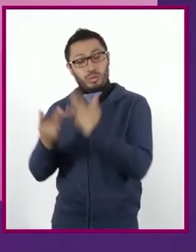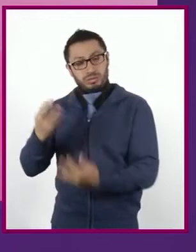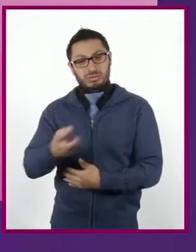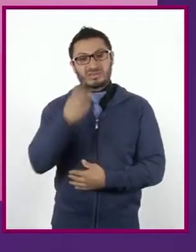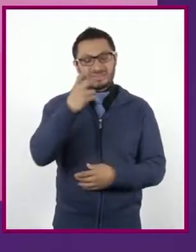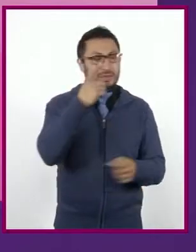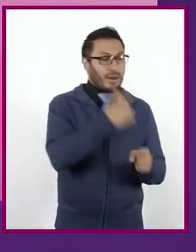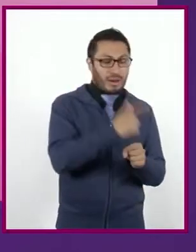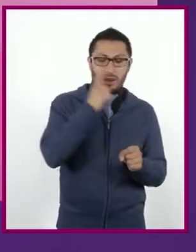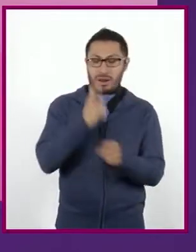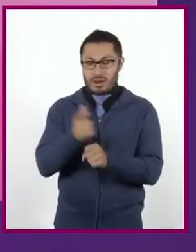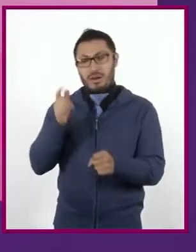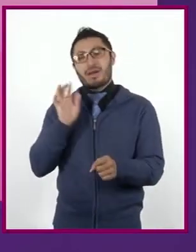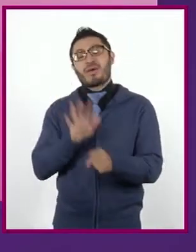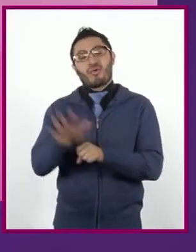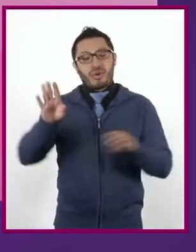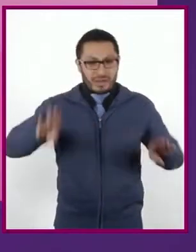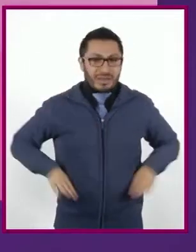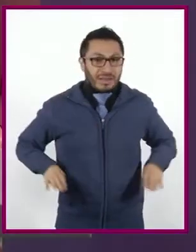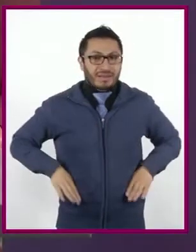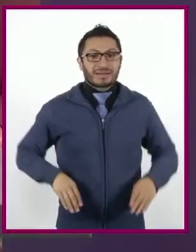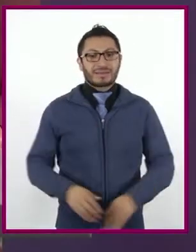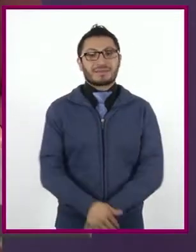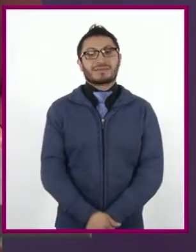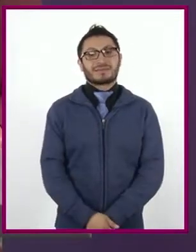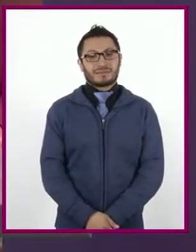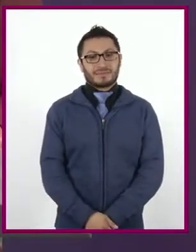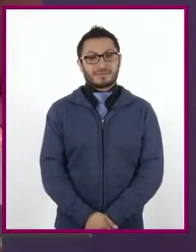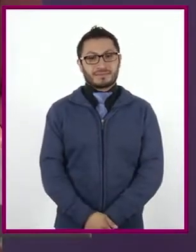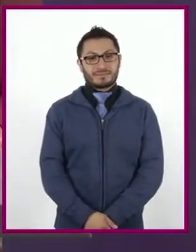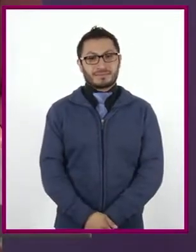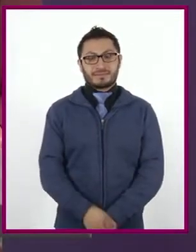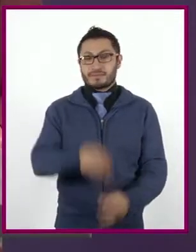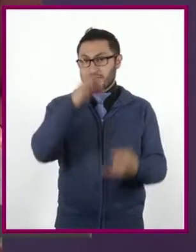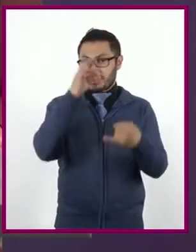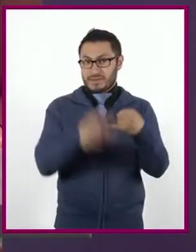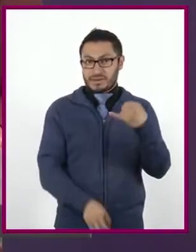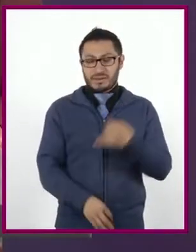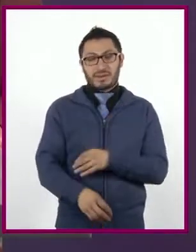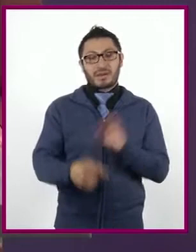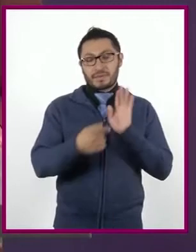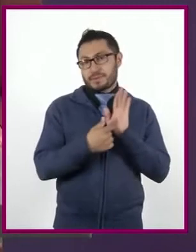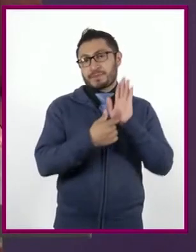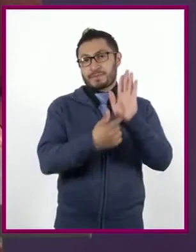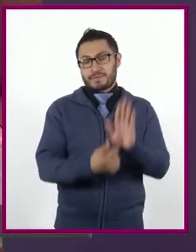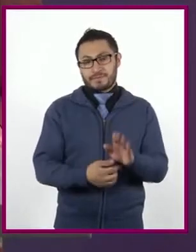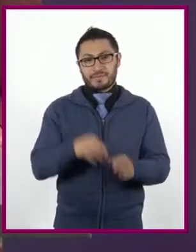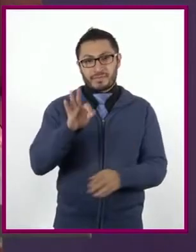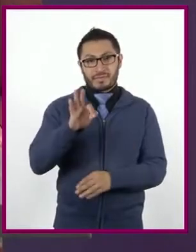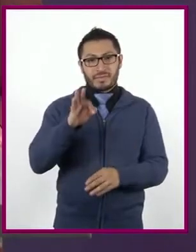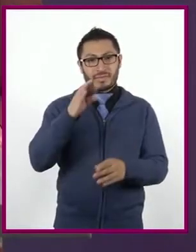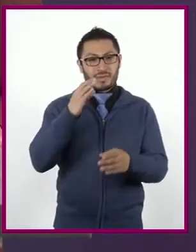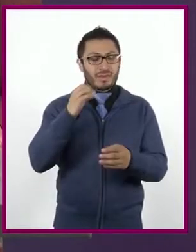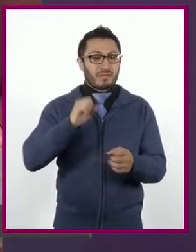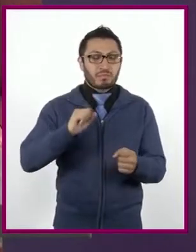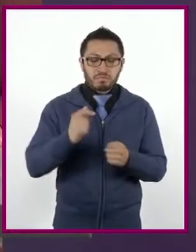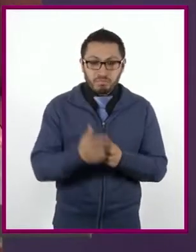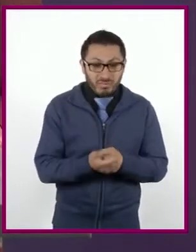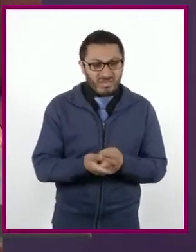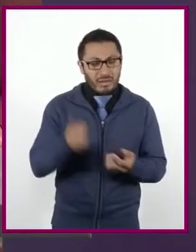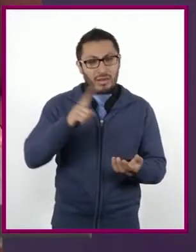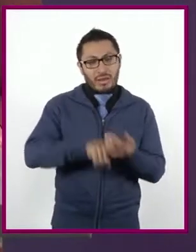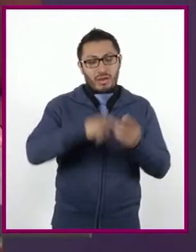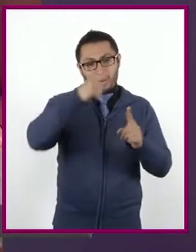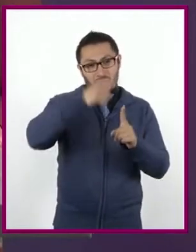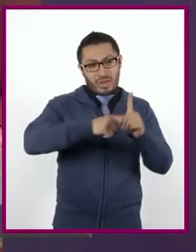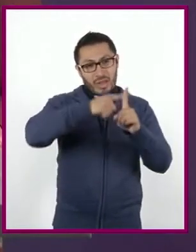identifican a una sustancia como tal. Por último, te vamos a presentar el factor que influye en la variación de la temperatura